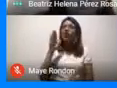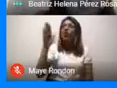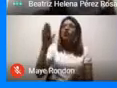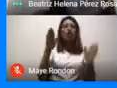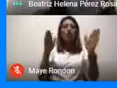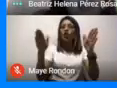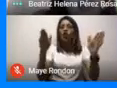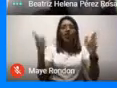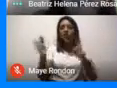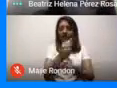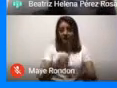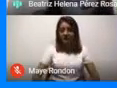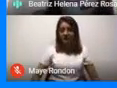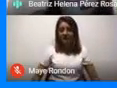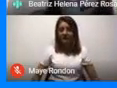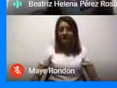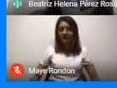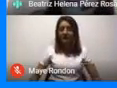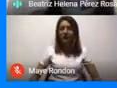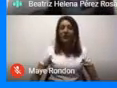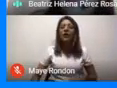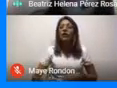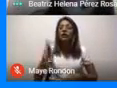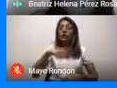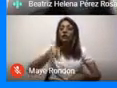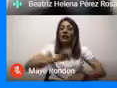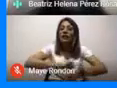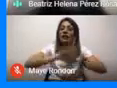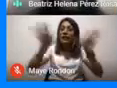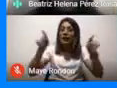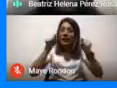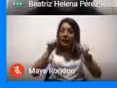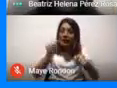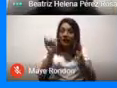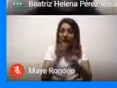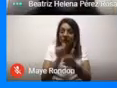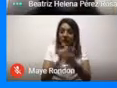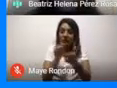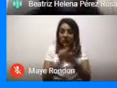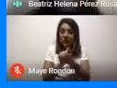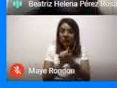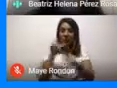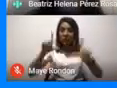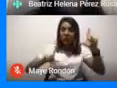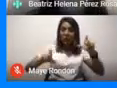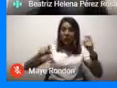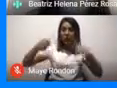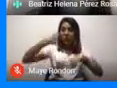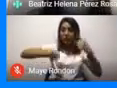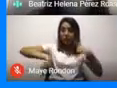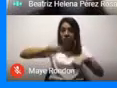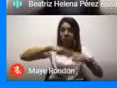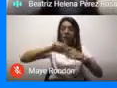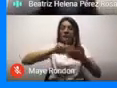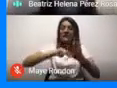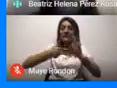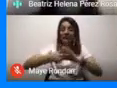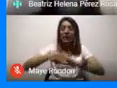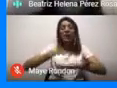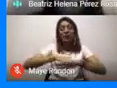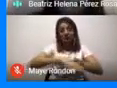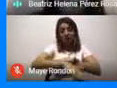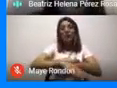ir. Que tenemos que tener claro que así como sector, es un sector que implica repercusiones